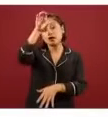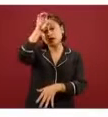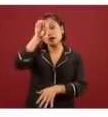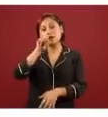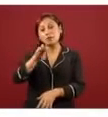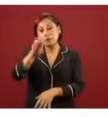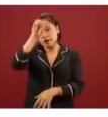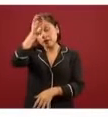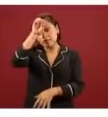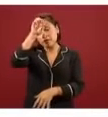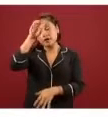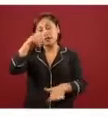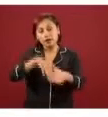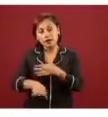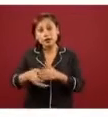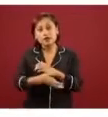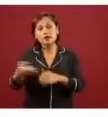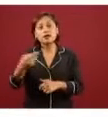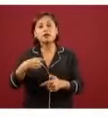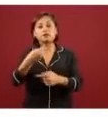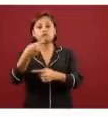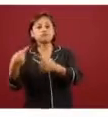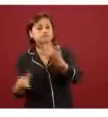en donde se han llevado a cabo los operativos.